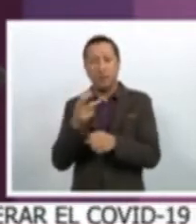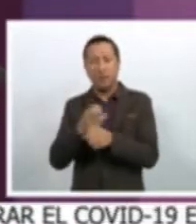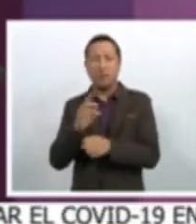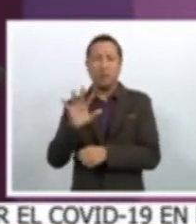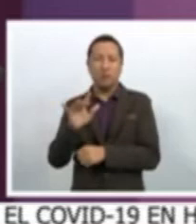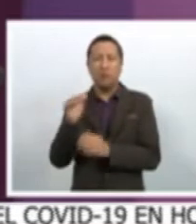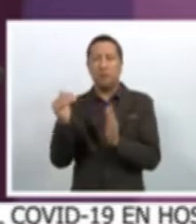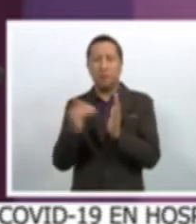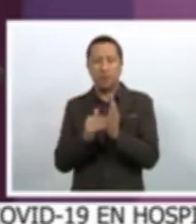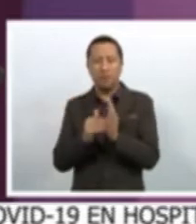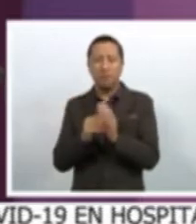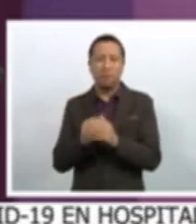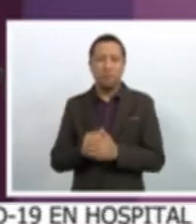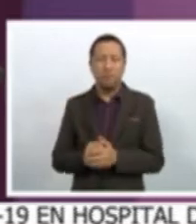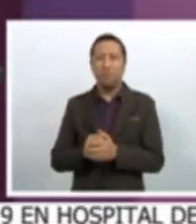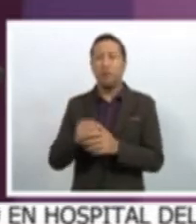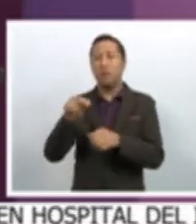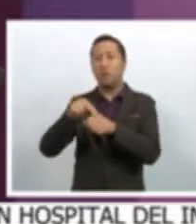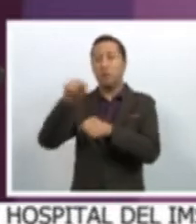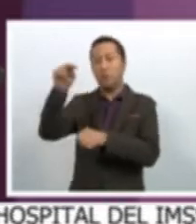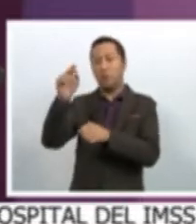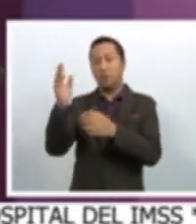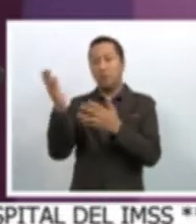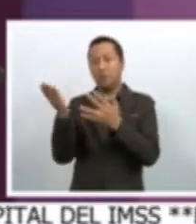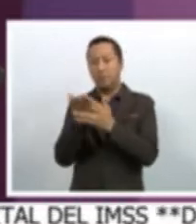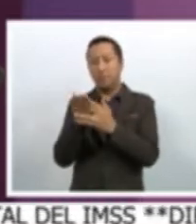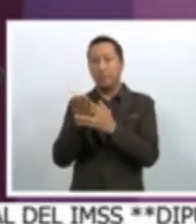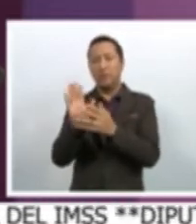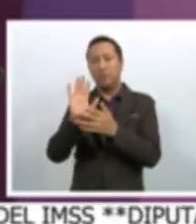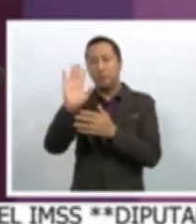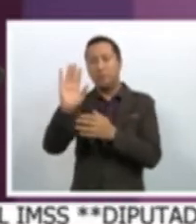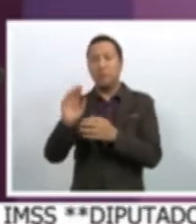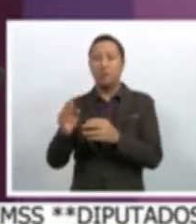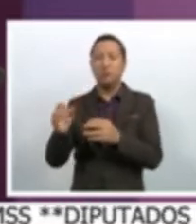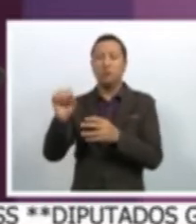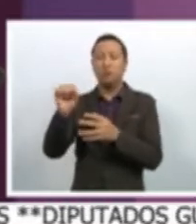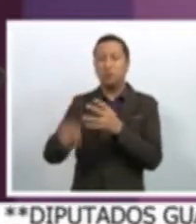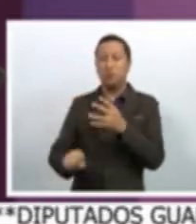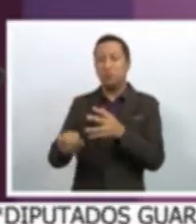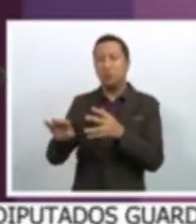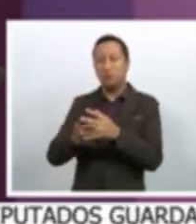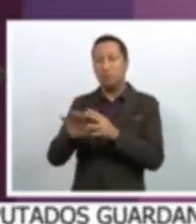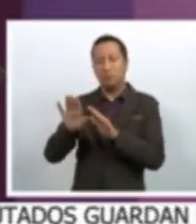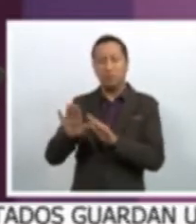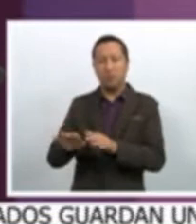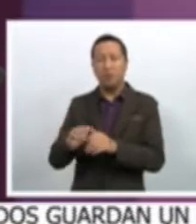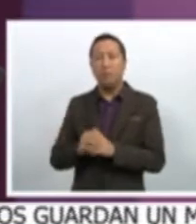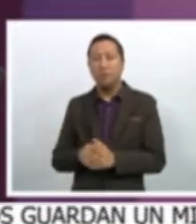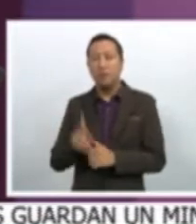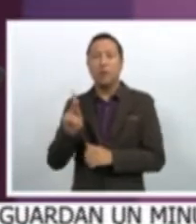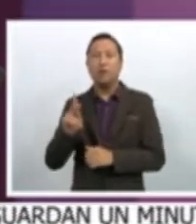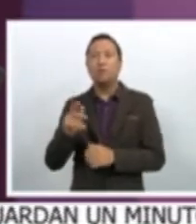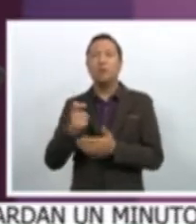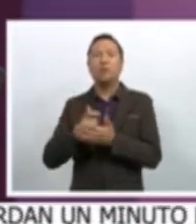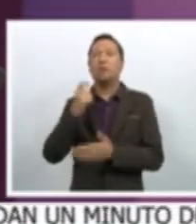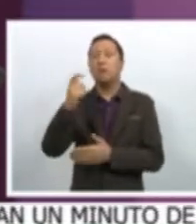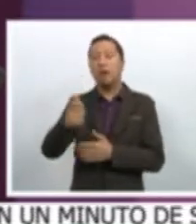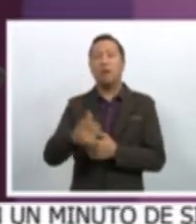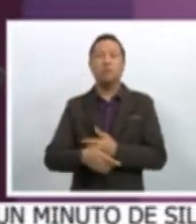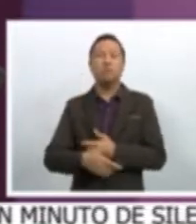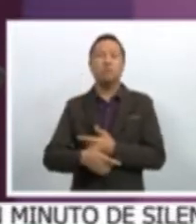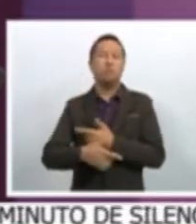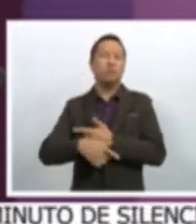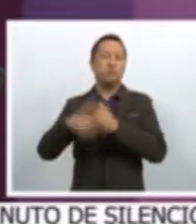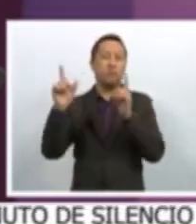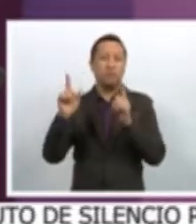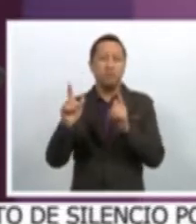sur. Entonces le estamos entrando con dinero ahorita a los emprendimientos juveniles, pero no era salir a dar el dinero por dar el dinero, había que tener un procedimiento